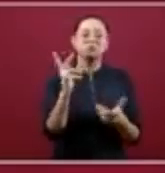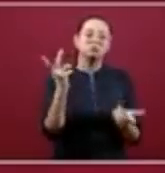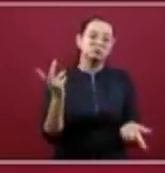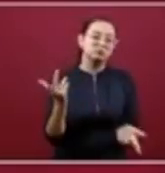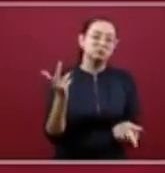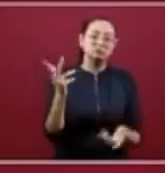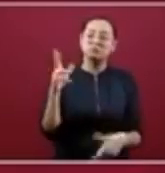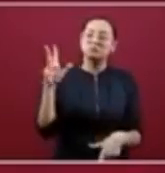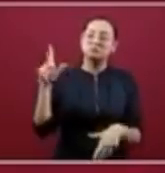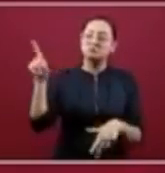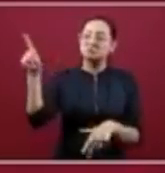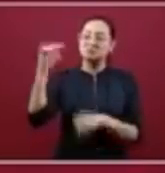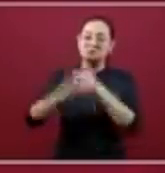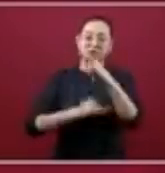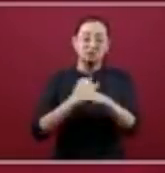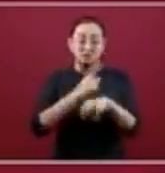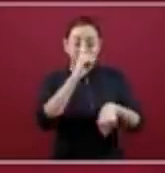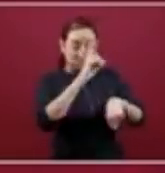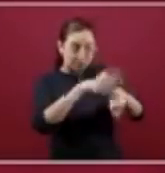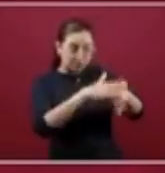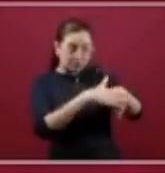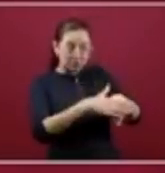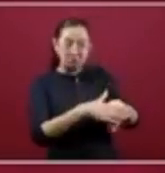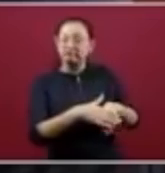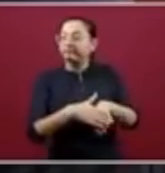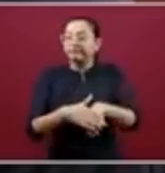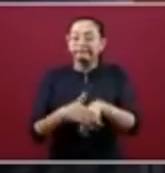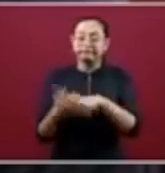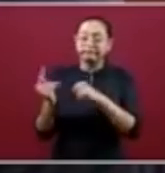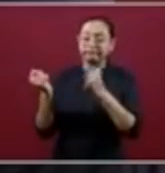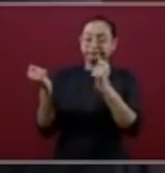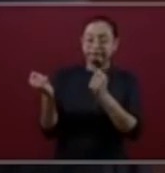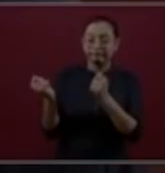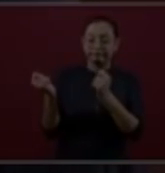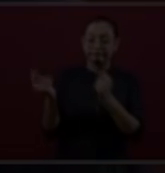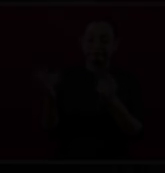recomendaciones de organismos internacionales. Con información de Verónica Torres Lizama, Notimex.